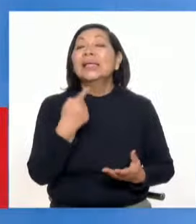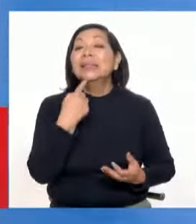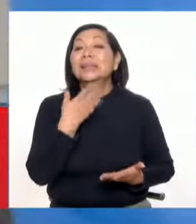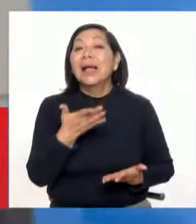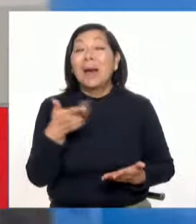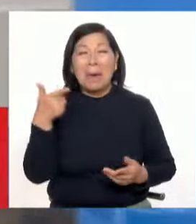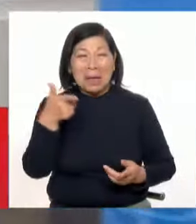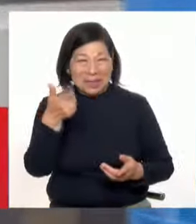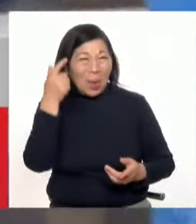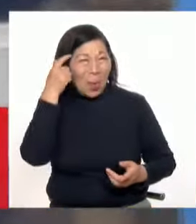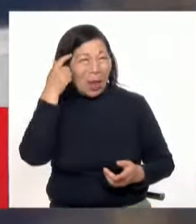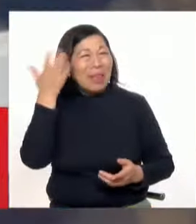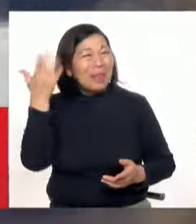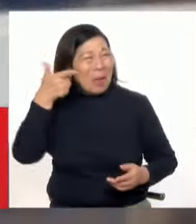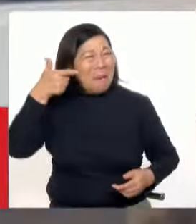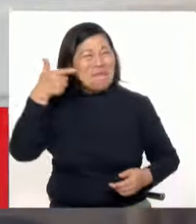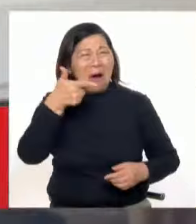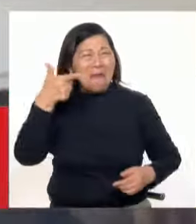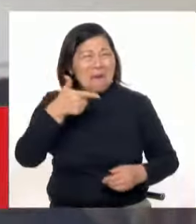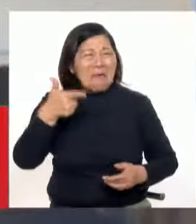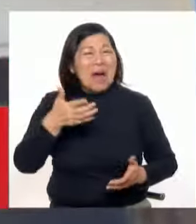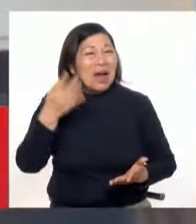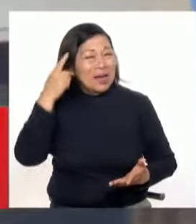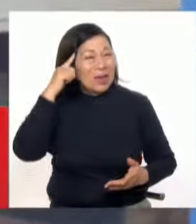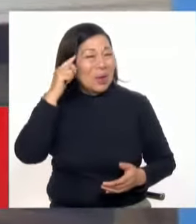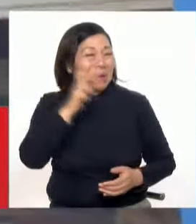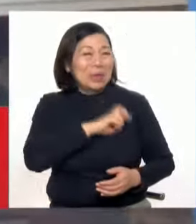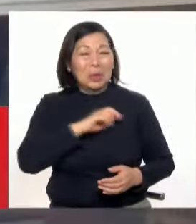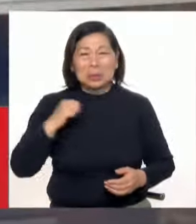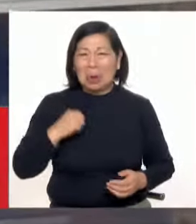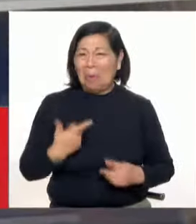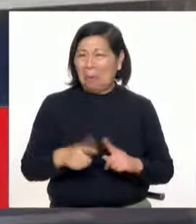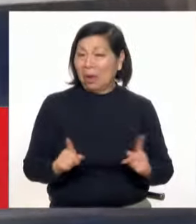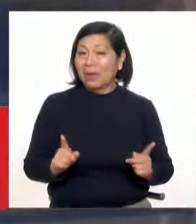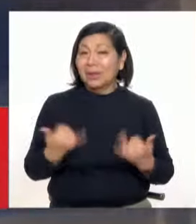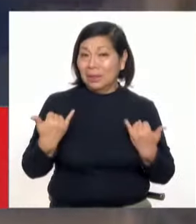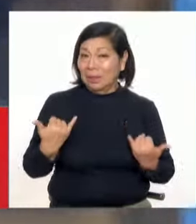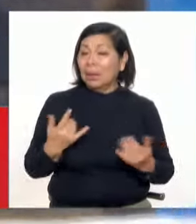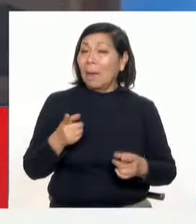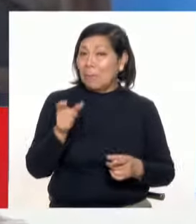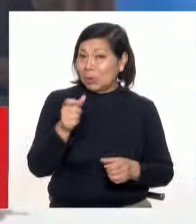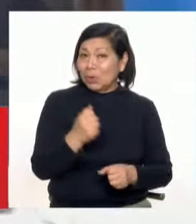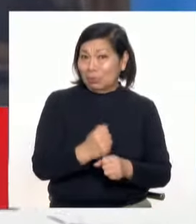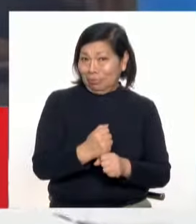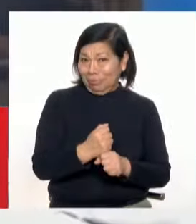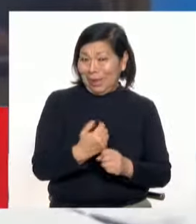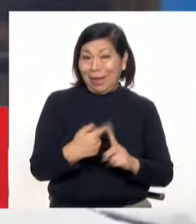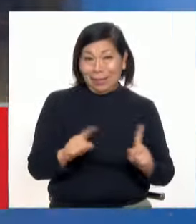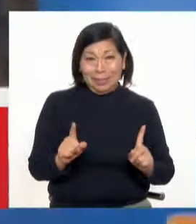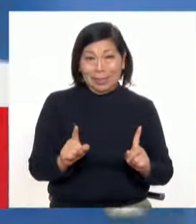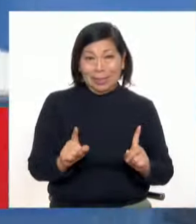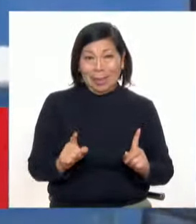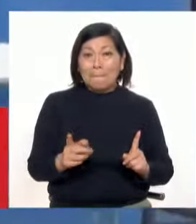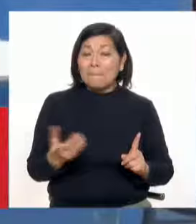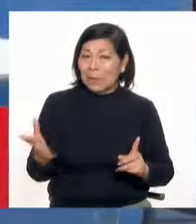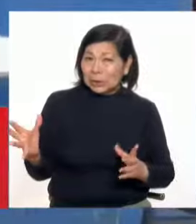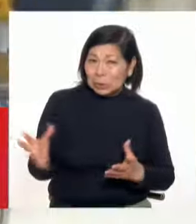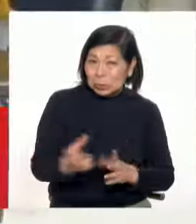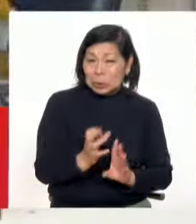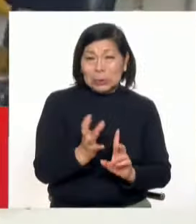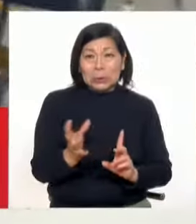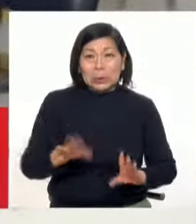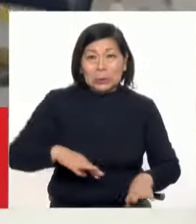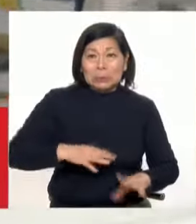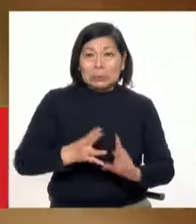de asesinar a un sereno del distrito de Surco, luego de que este trabajador municipal haya intentado frustrar